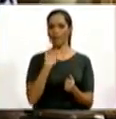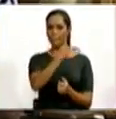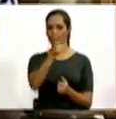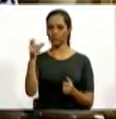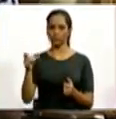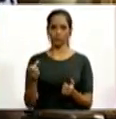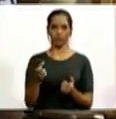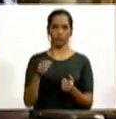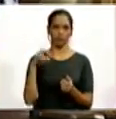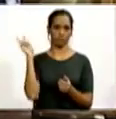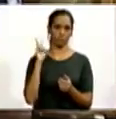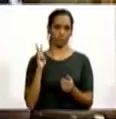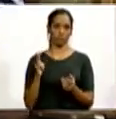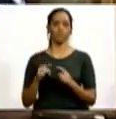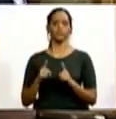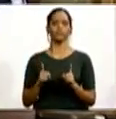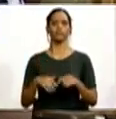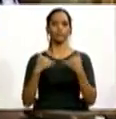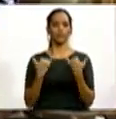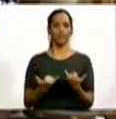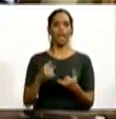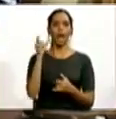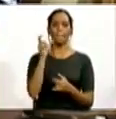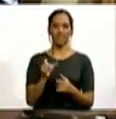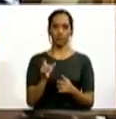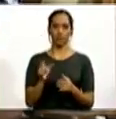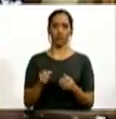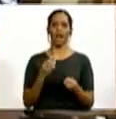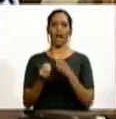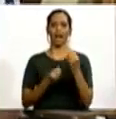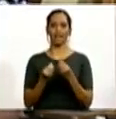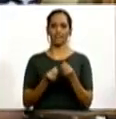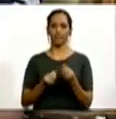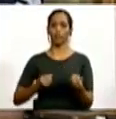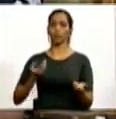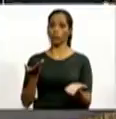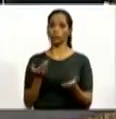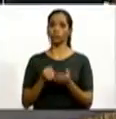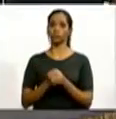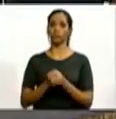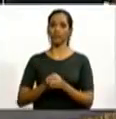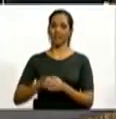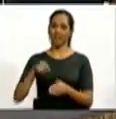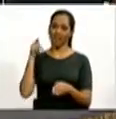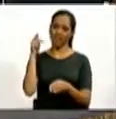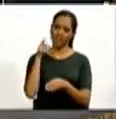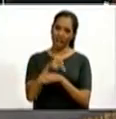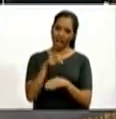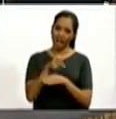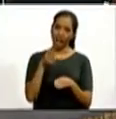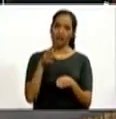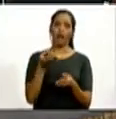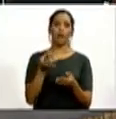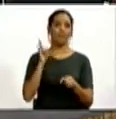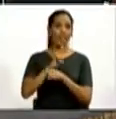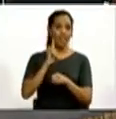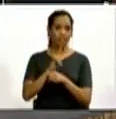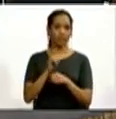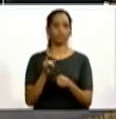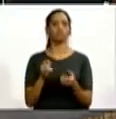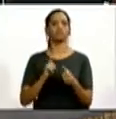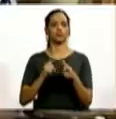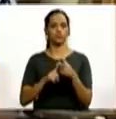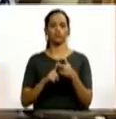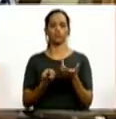en este país. Pero ahora, si esa persona incurre en un delito, pasa a ser un procesado, pasa a ser un investigado, y ahora téngase las consecuencias de